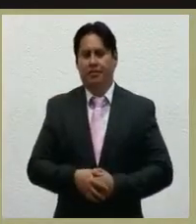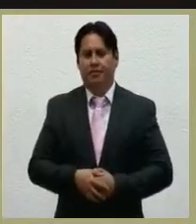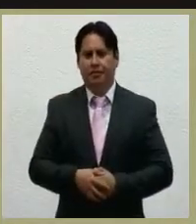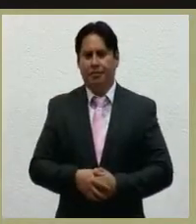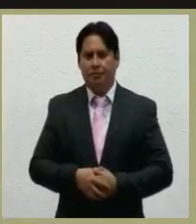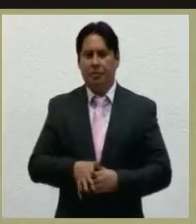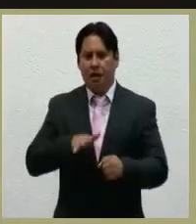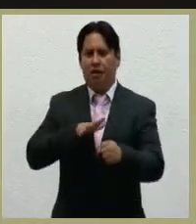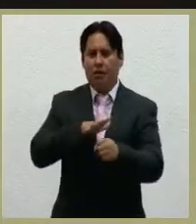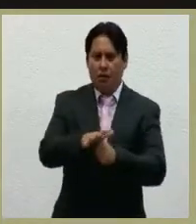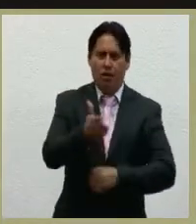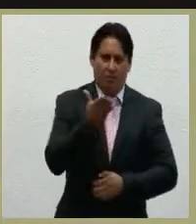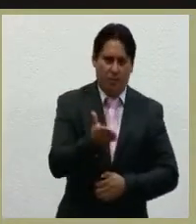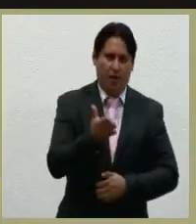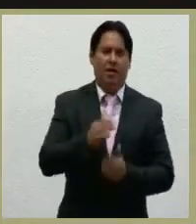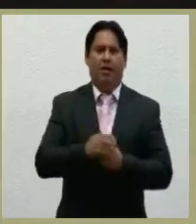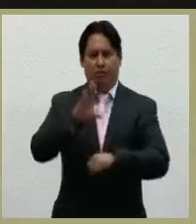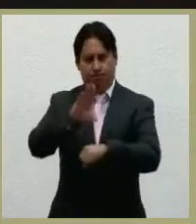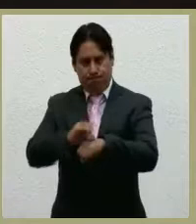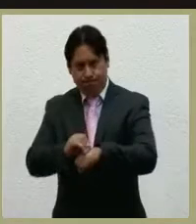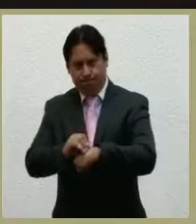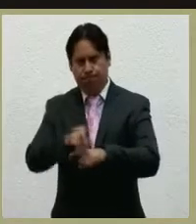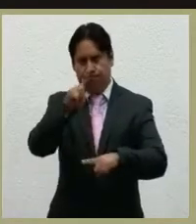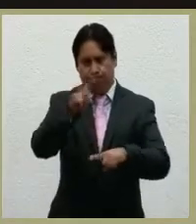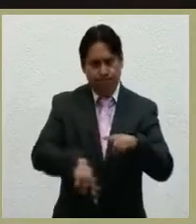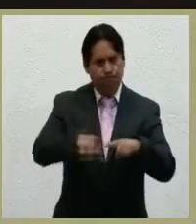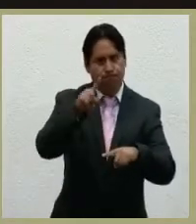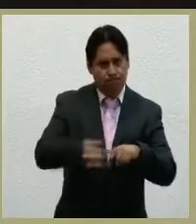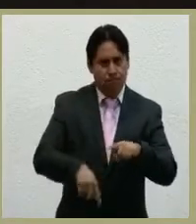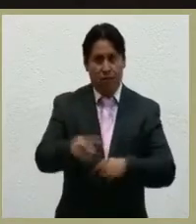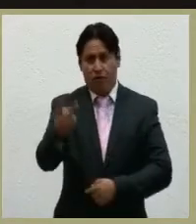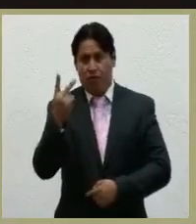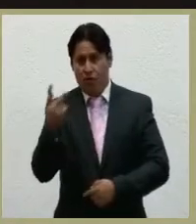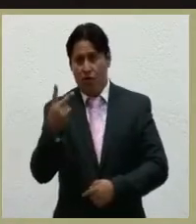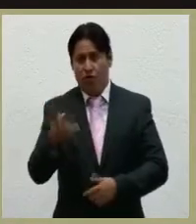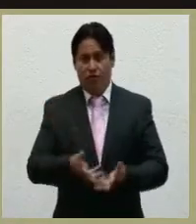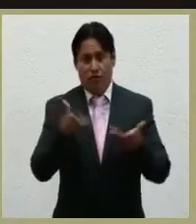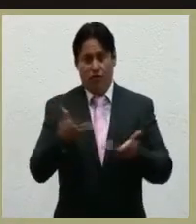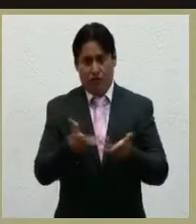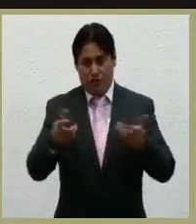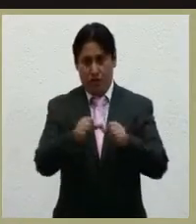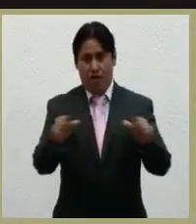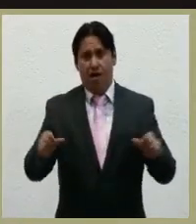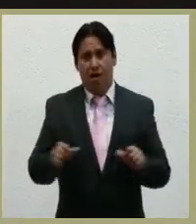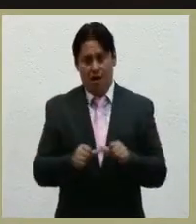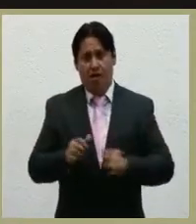medio del cual solicita autorización para desincorporar del patrimonio municipal 2 superficies de terreno de